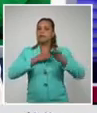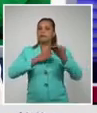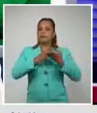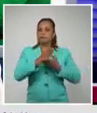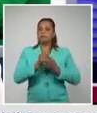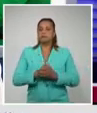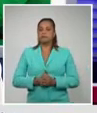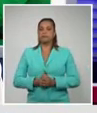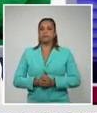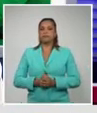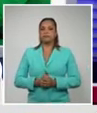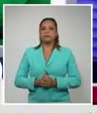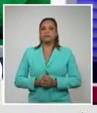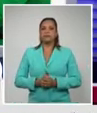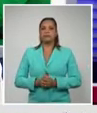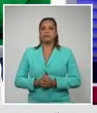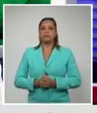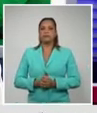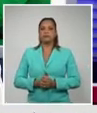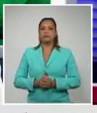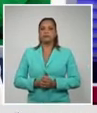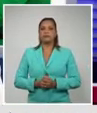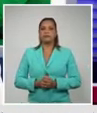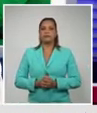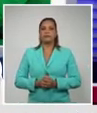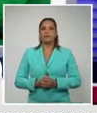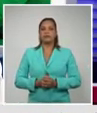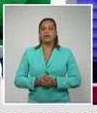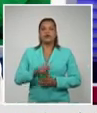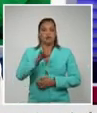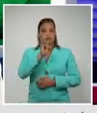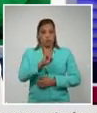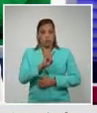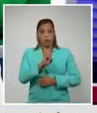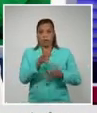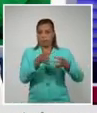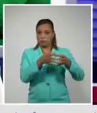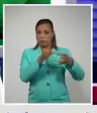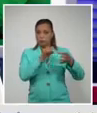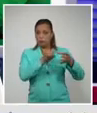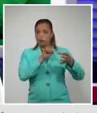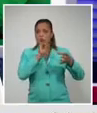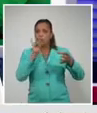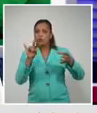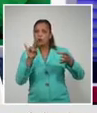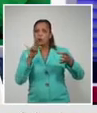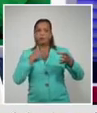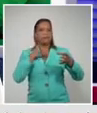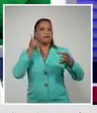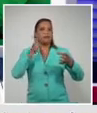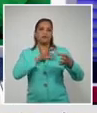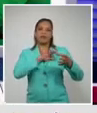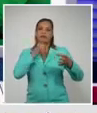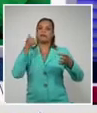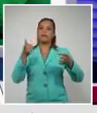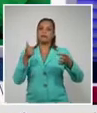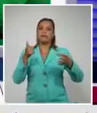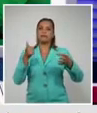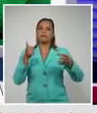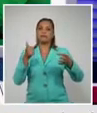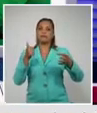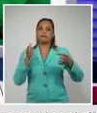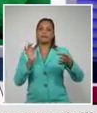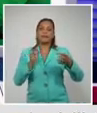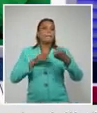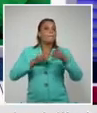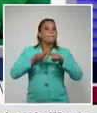infección. De ellos, 9 pues están asintomáticos y se